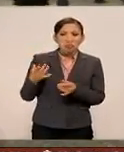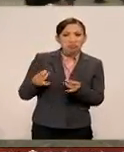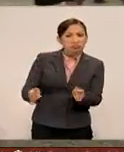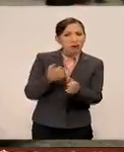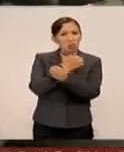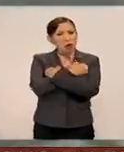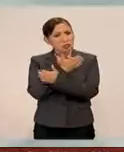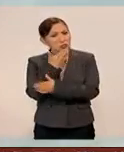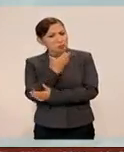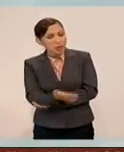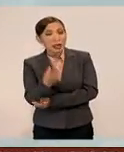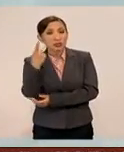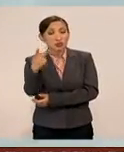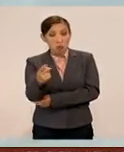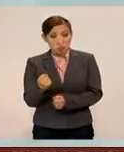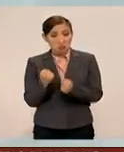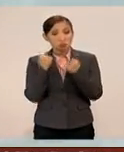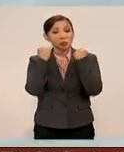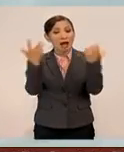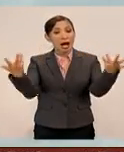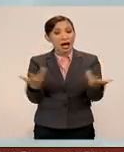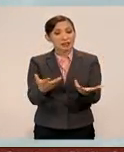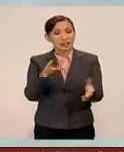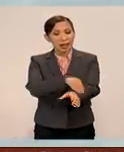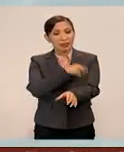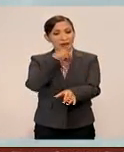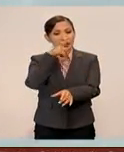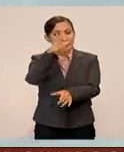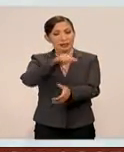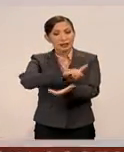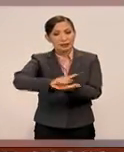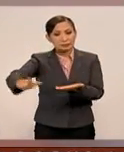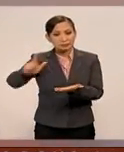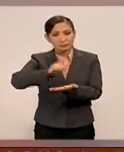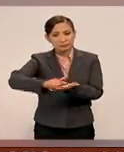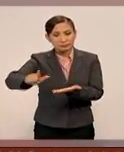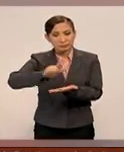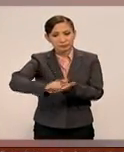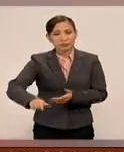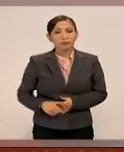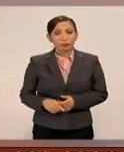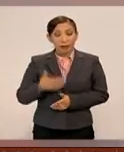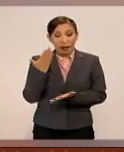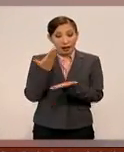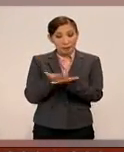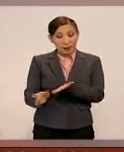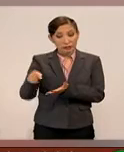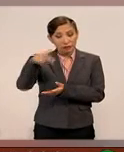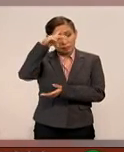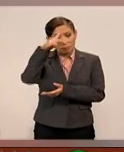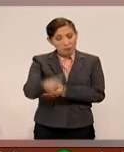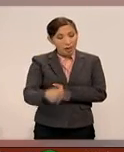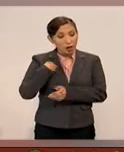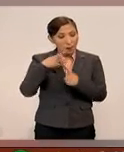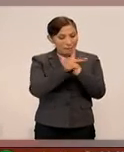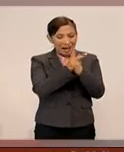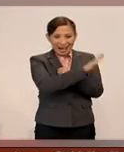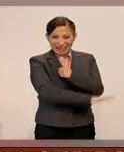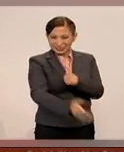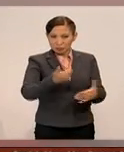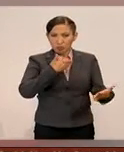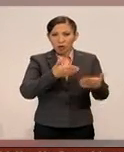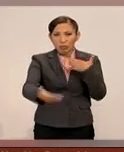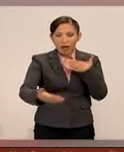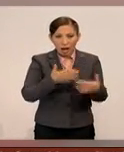sistema educativo y su potencial en la generación de energías limpias. Por su parte, México es un país